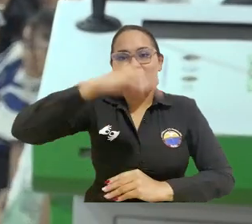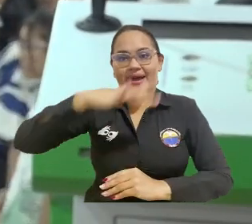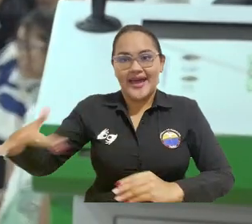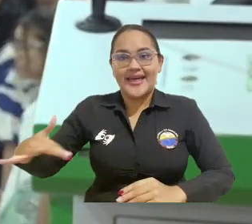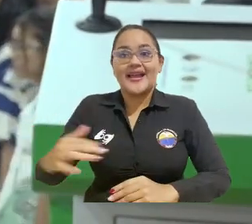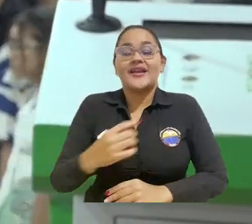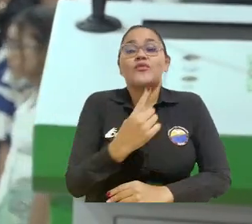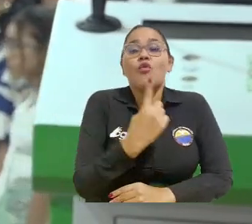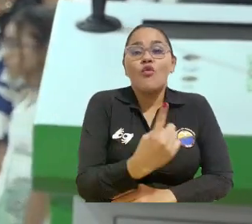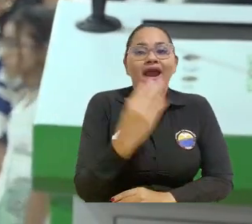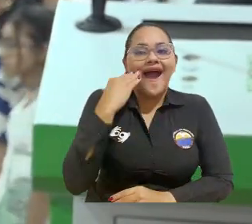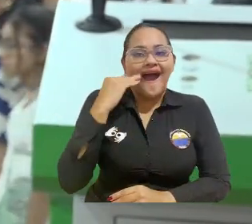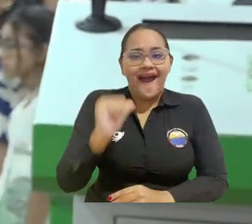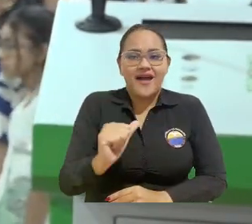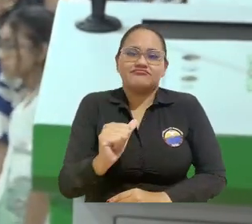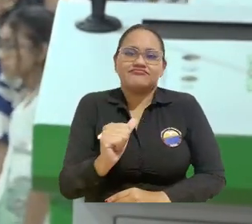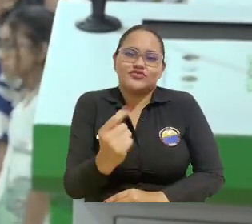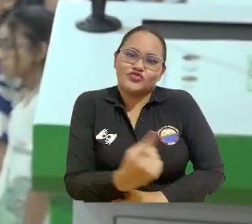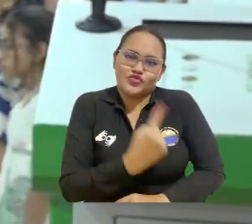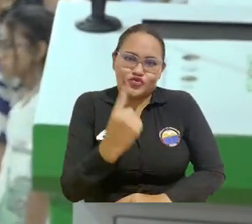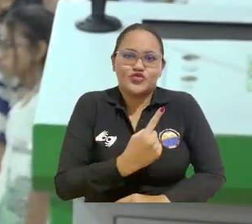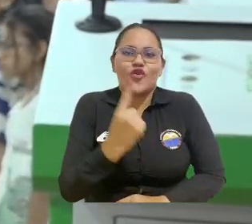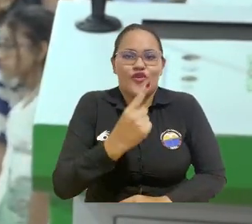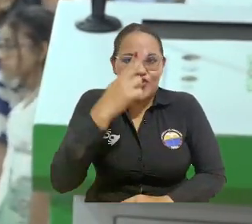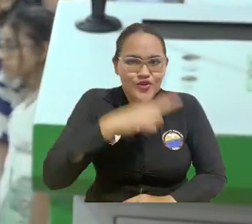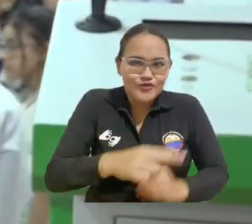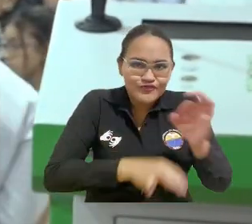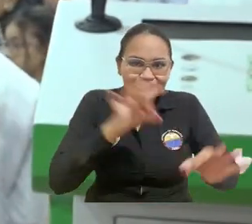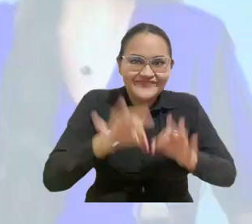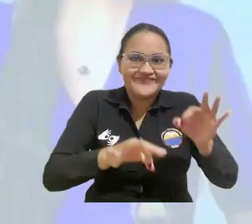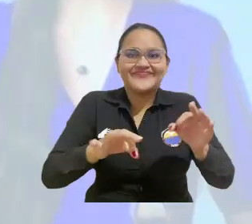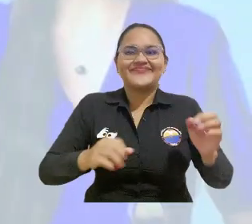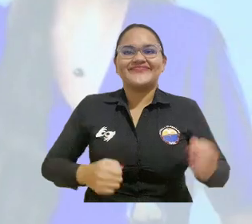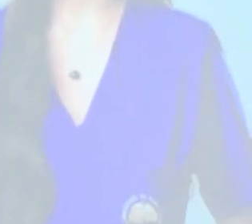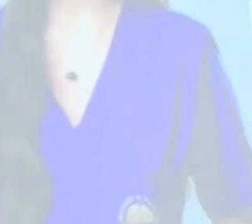talento Magdalena y una joven que es madre cabeza de hogar.